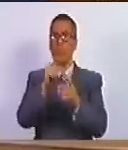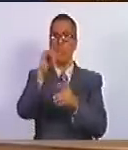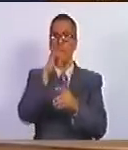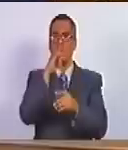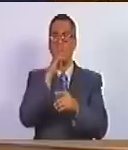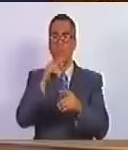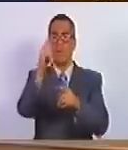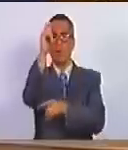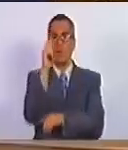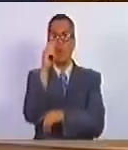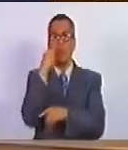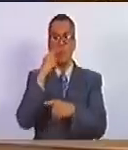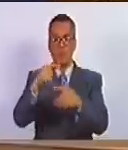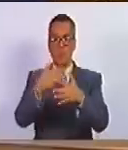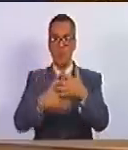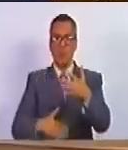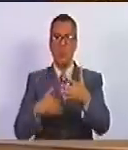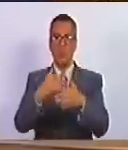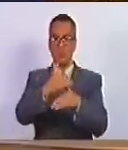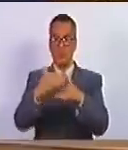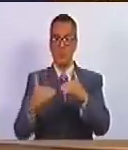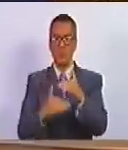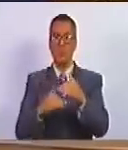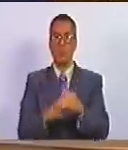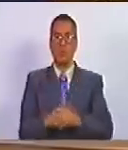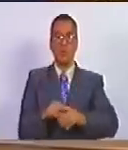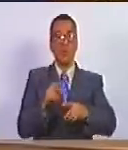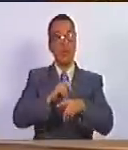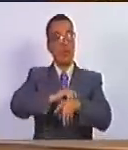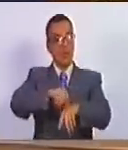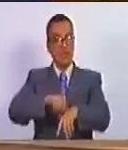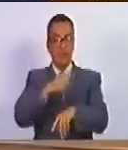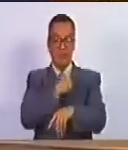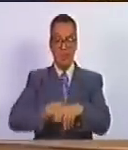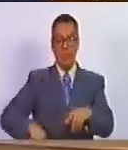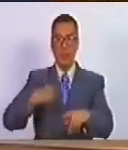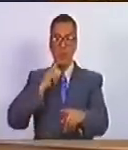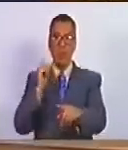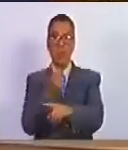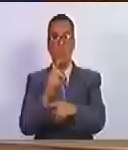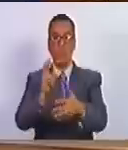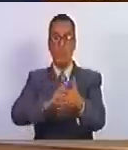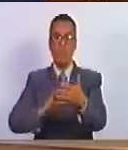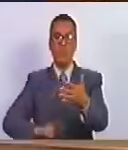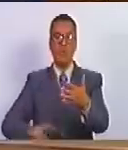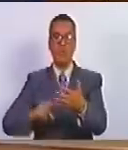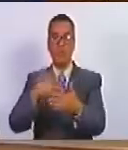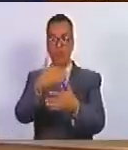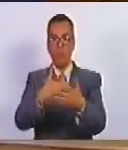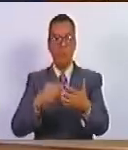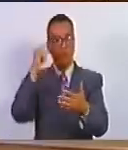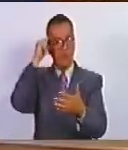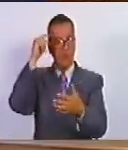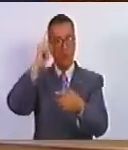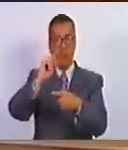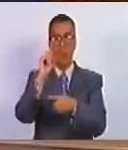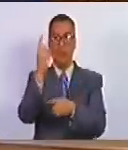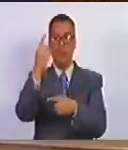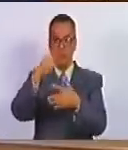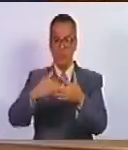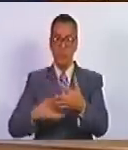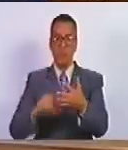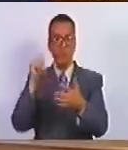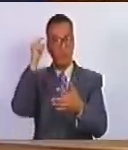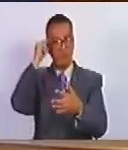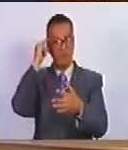los diputados indicados en lista adjunta. A continuación, el presidente ordenó dar lectura a la propuesta del orden del día, la